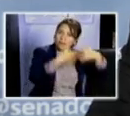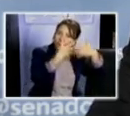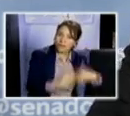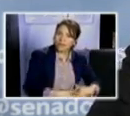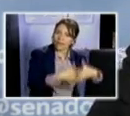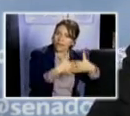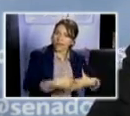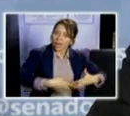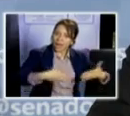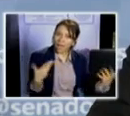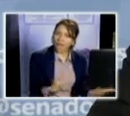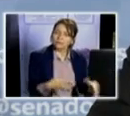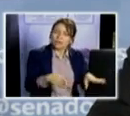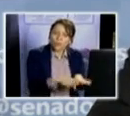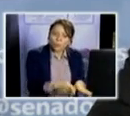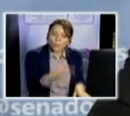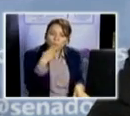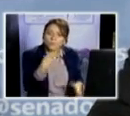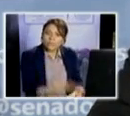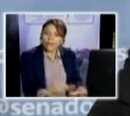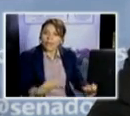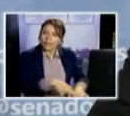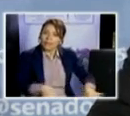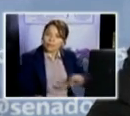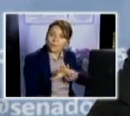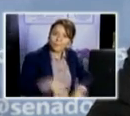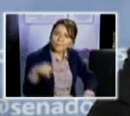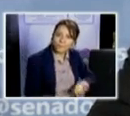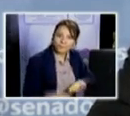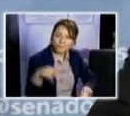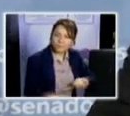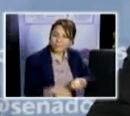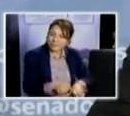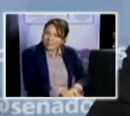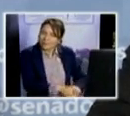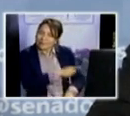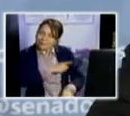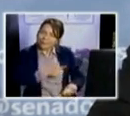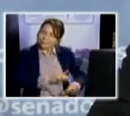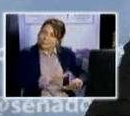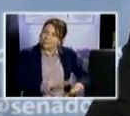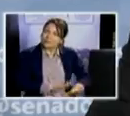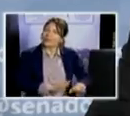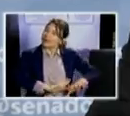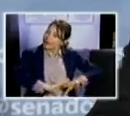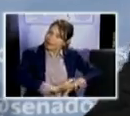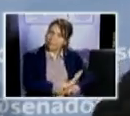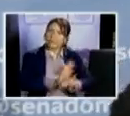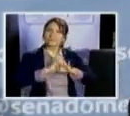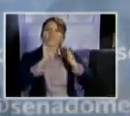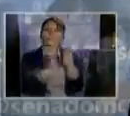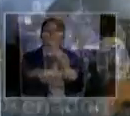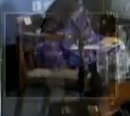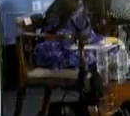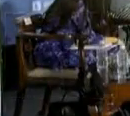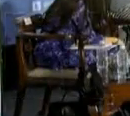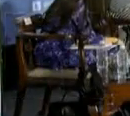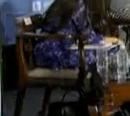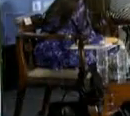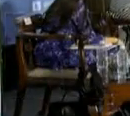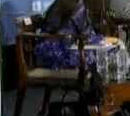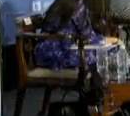en la tierra para asegurar el futuro de las generaciones, ya no digo futuras, de las presentes. Muchas gracias.